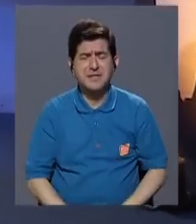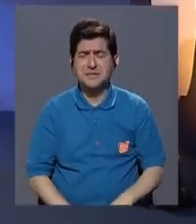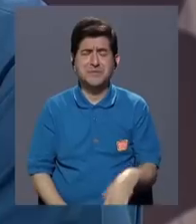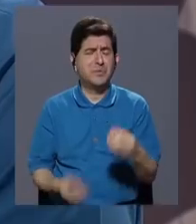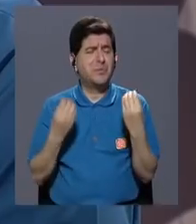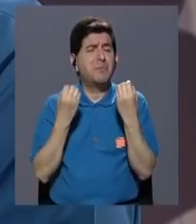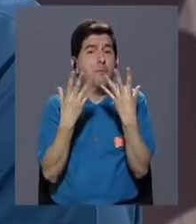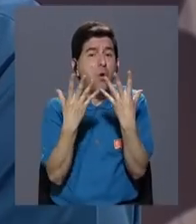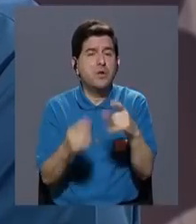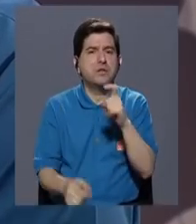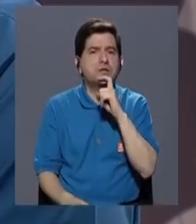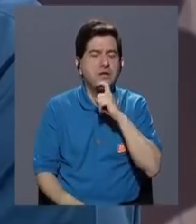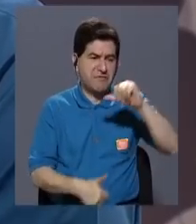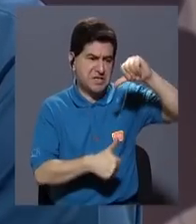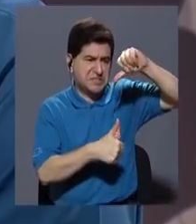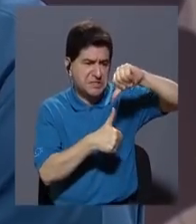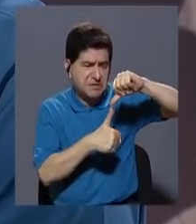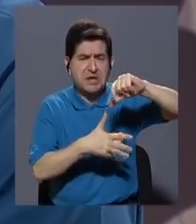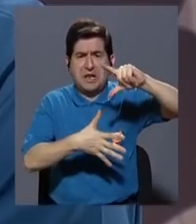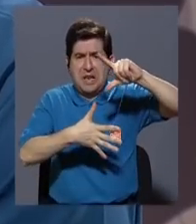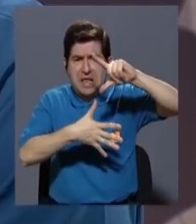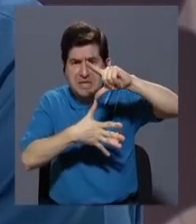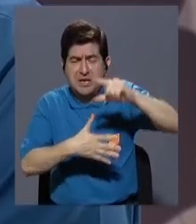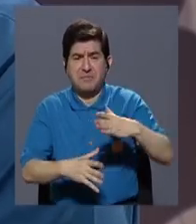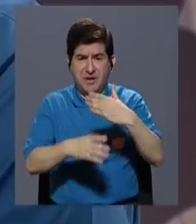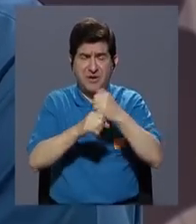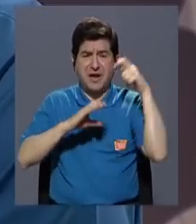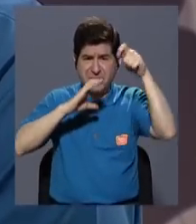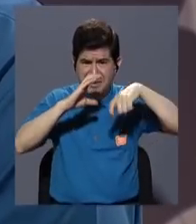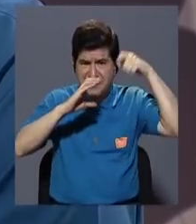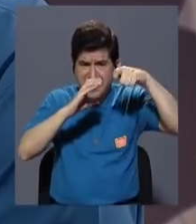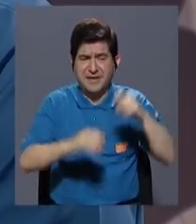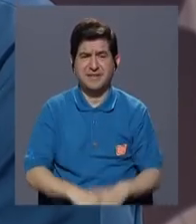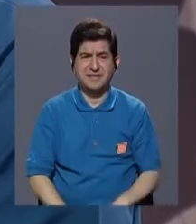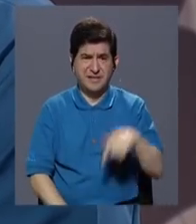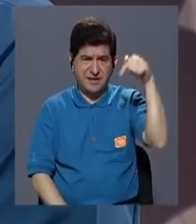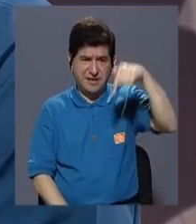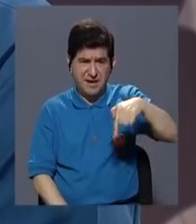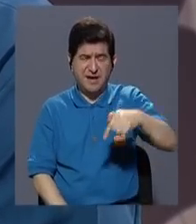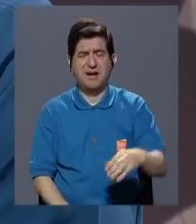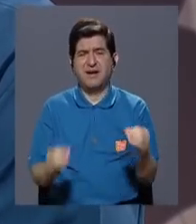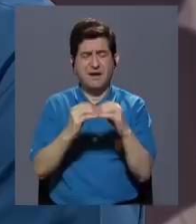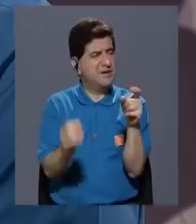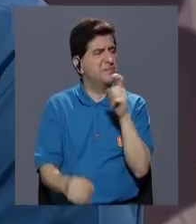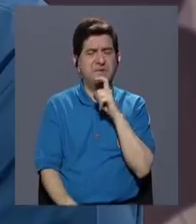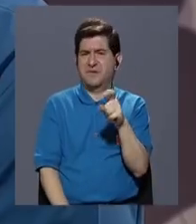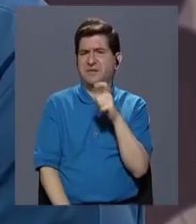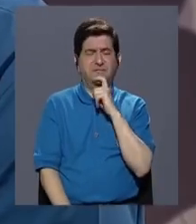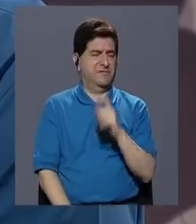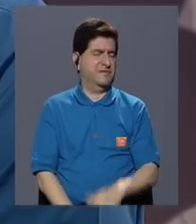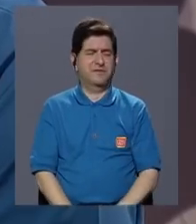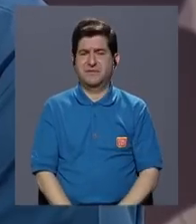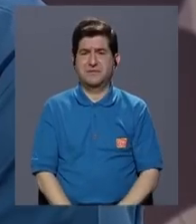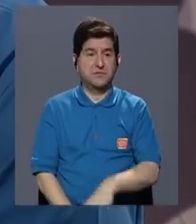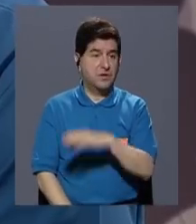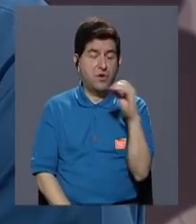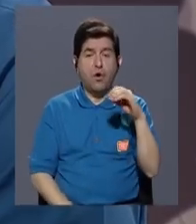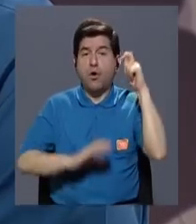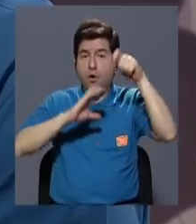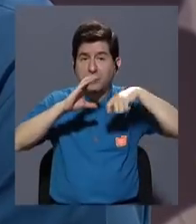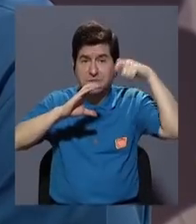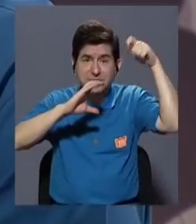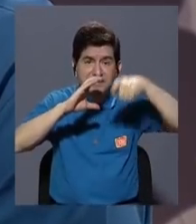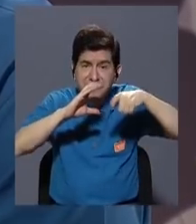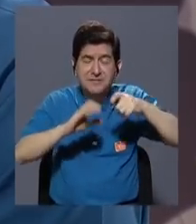con tantas dificultades como centroamérica latinoamérica para hacer cine va a hacerlo mucho más difícil y además lo va